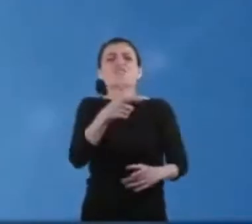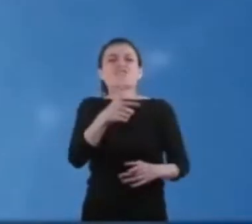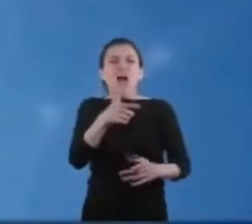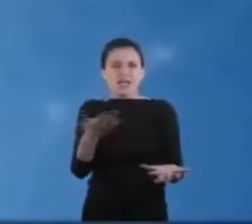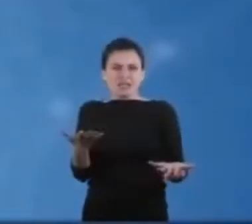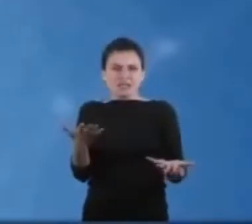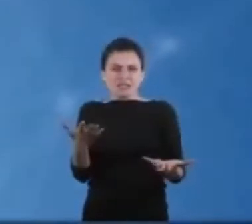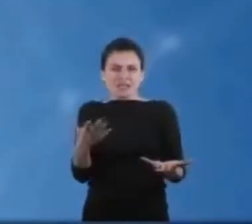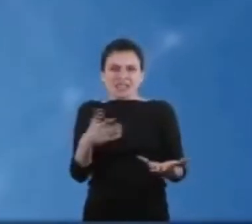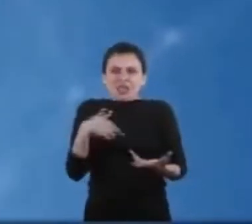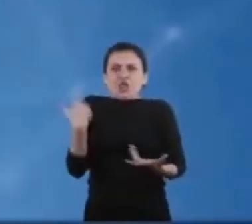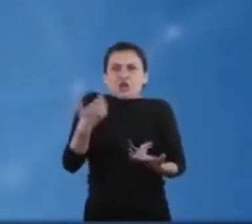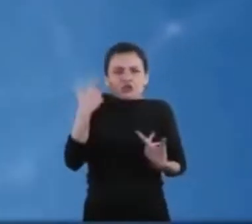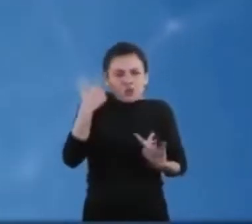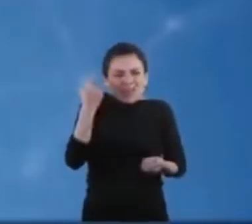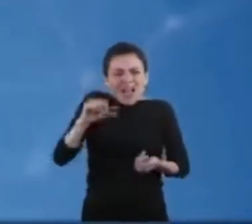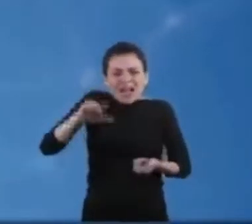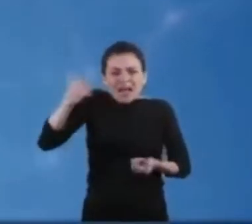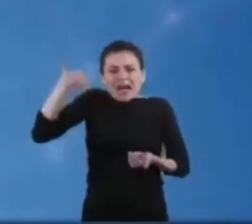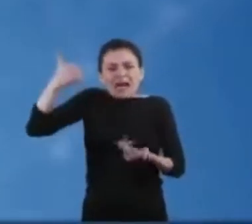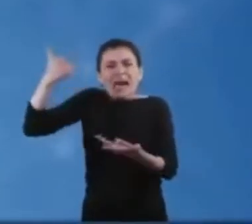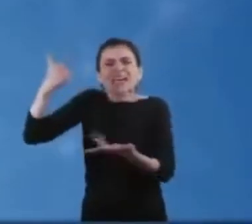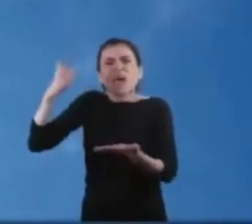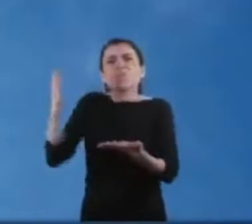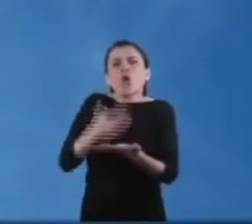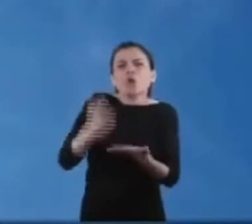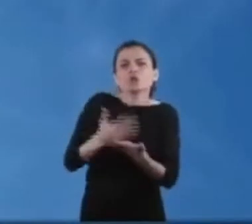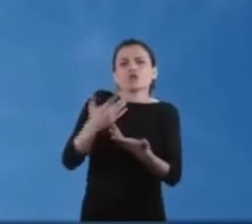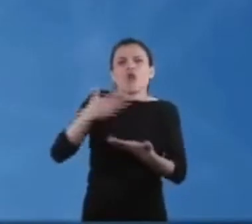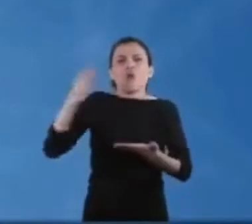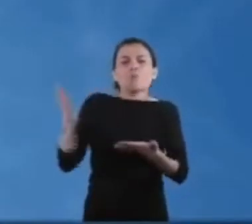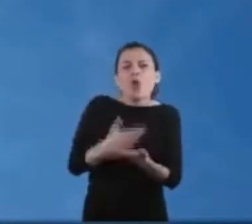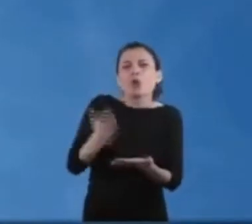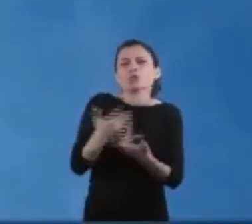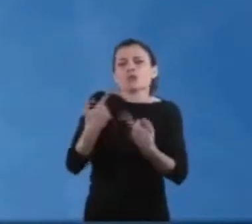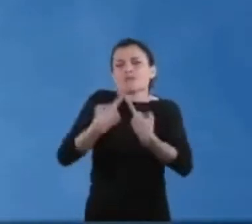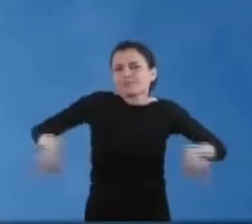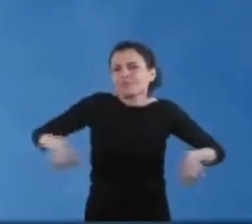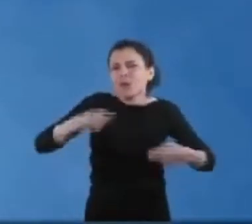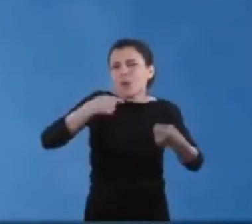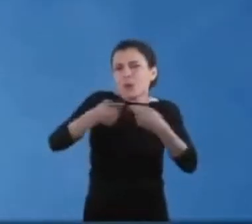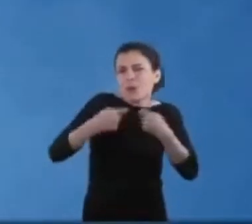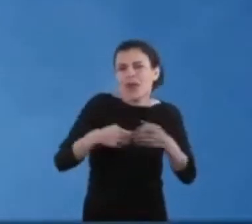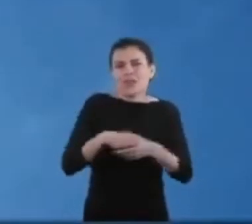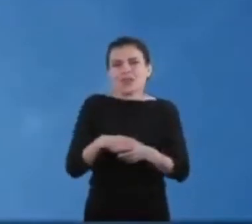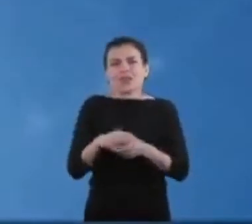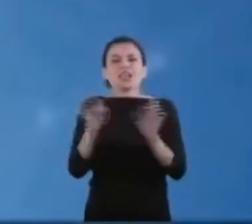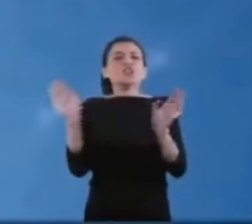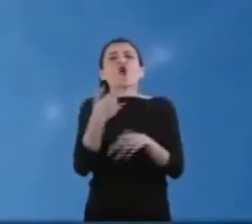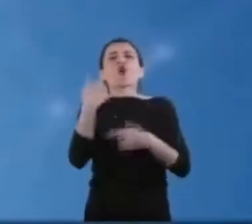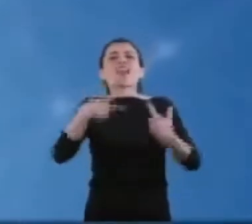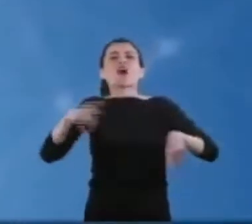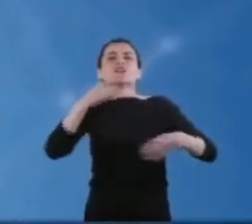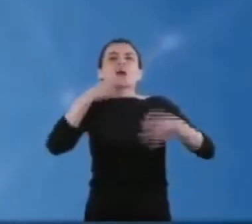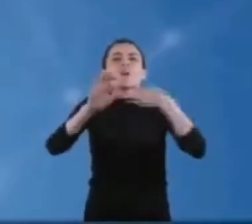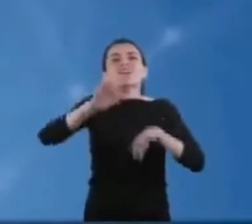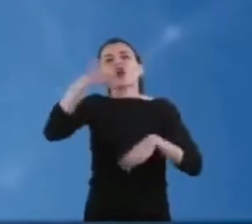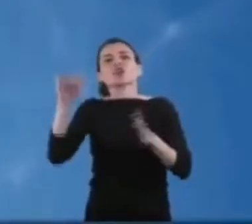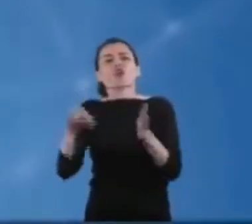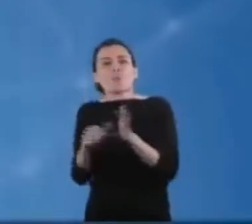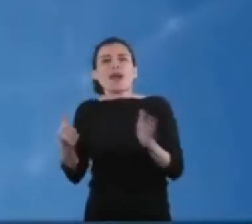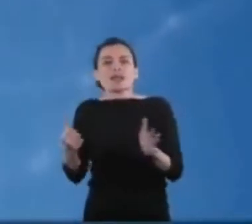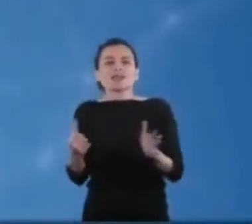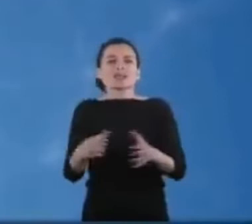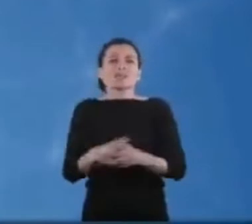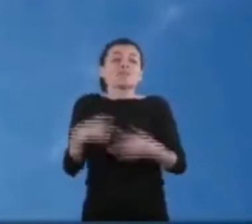¿Cuánto vamos a ganar en producción, en productividad, para sacar nuestros productos de por el Pacífico? Bienvenido sea